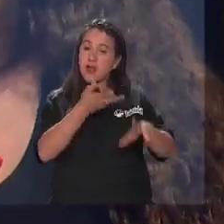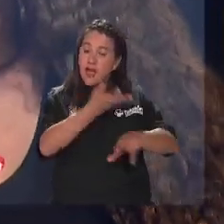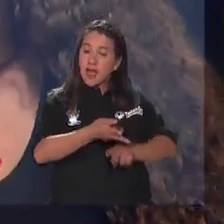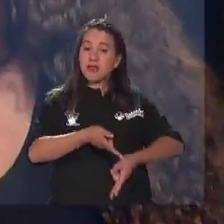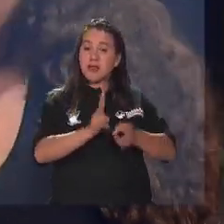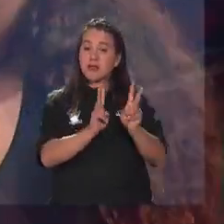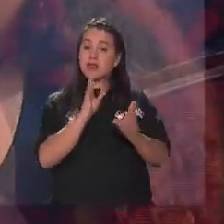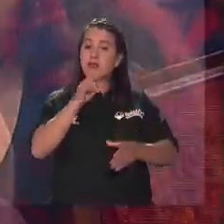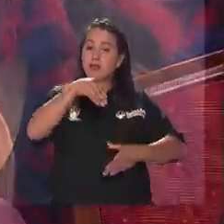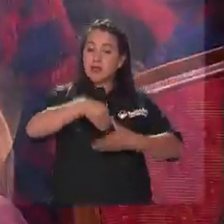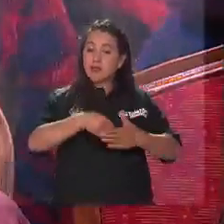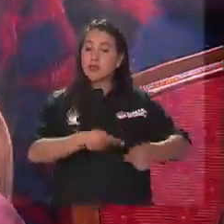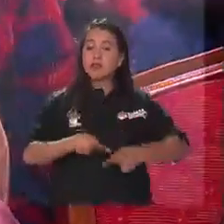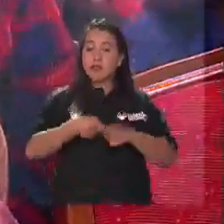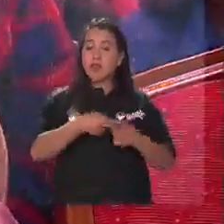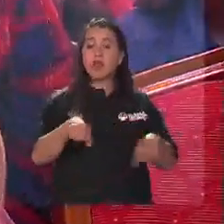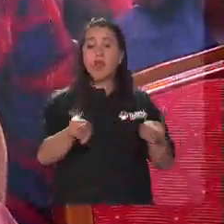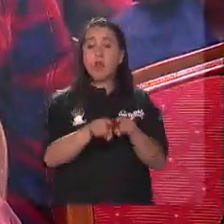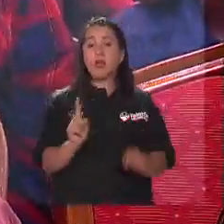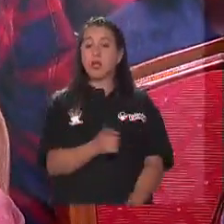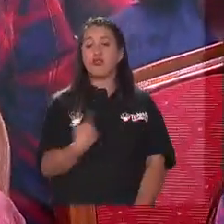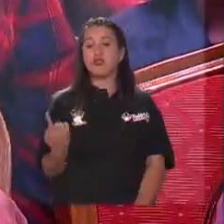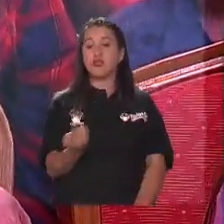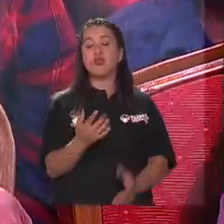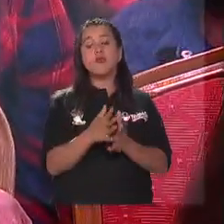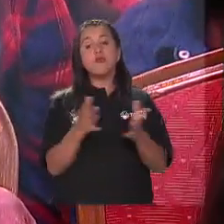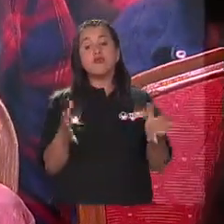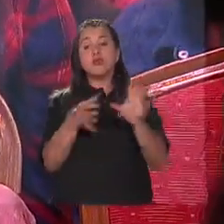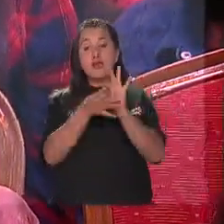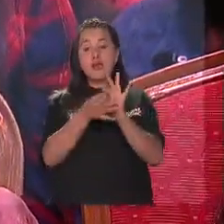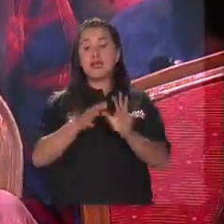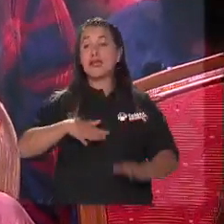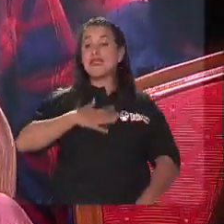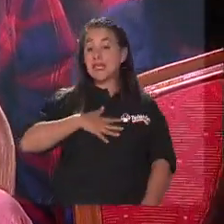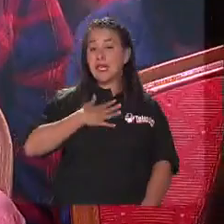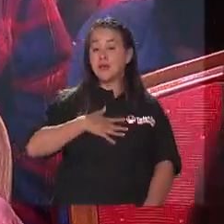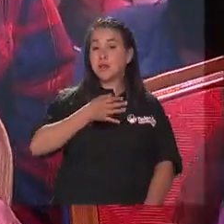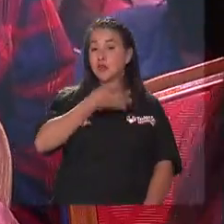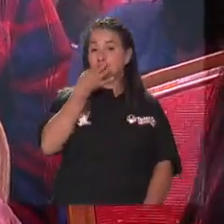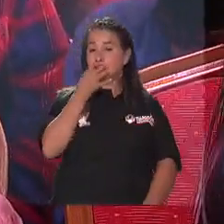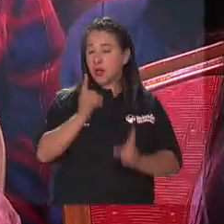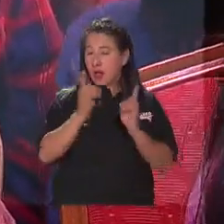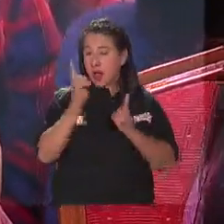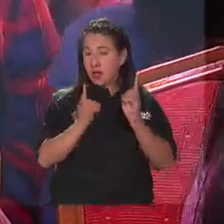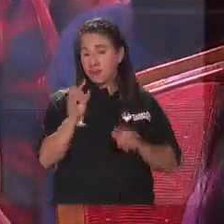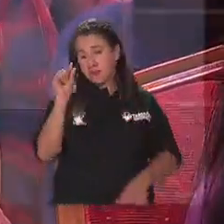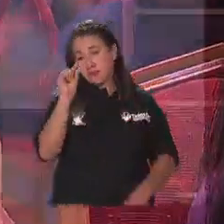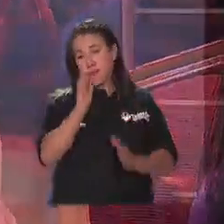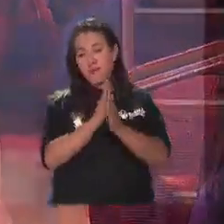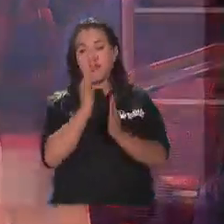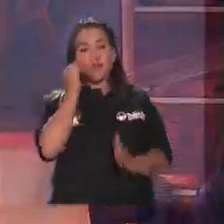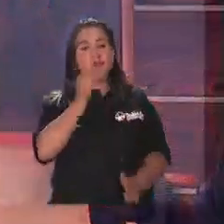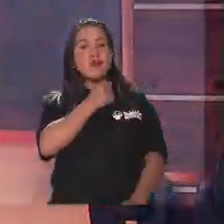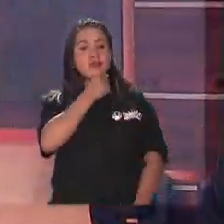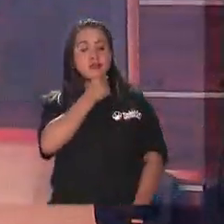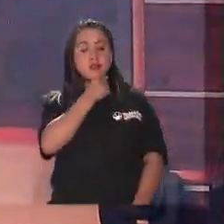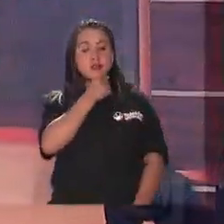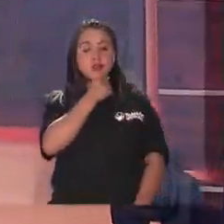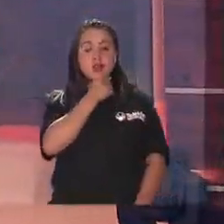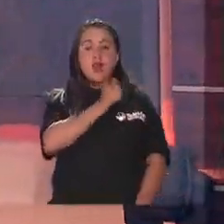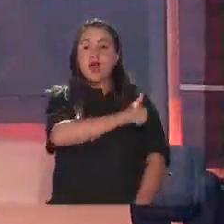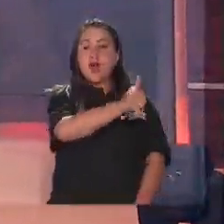estar en esta sociedad, como todos nosotros. Muchas gracias. Quería comentar algo, Francisco, que yo quiero a todos